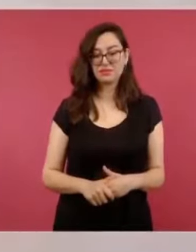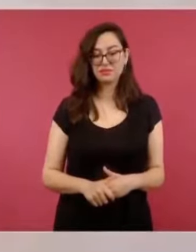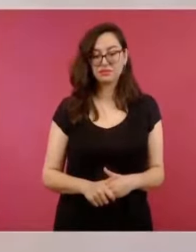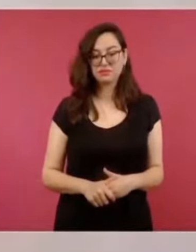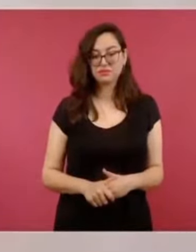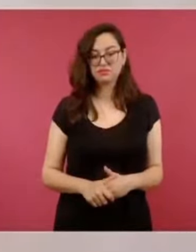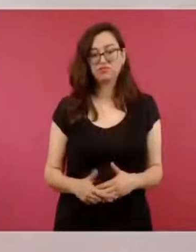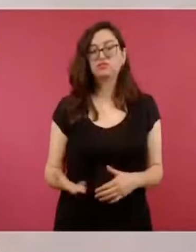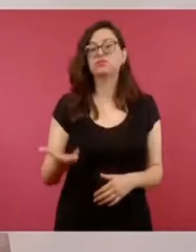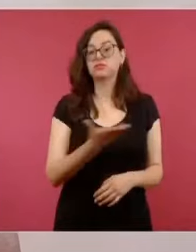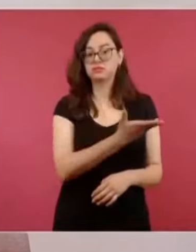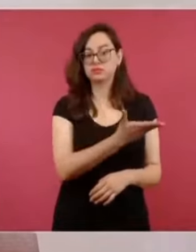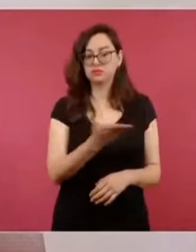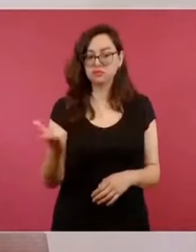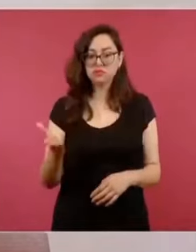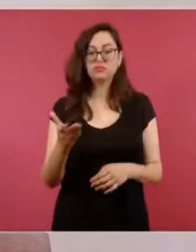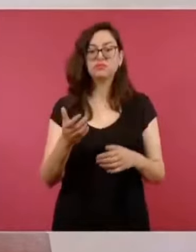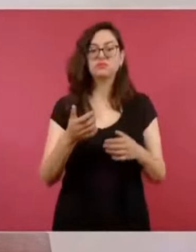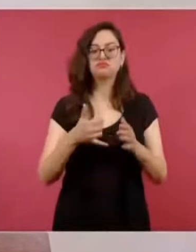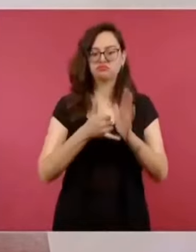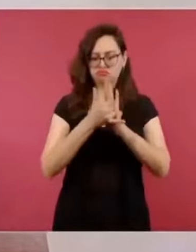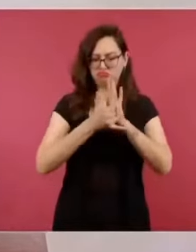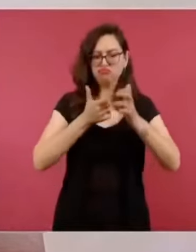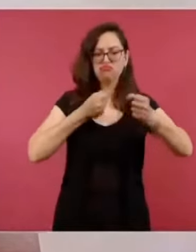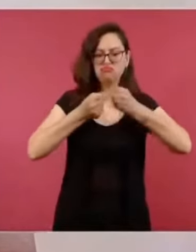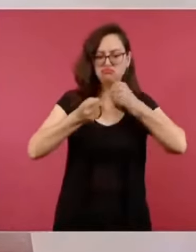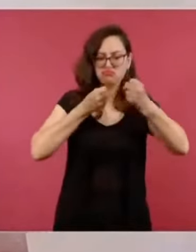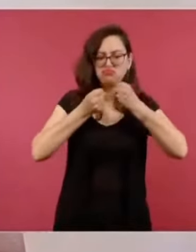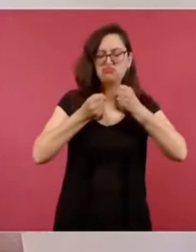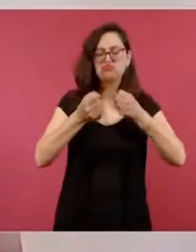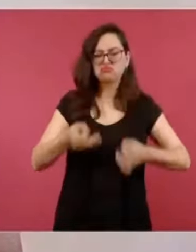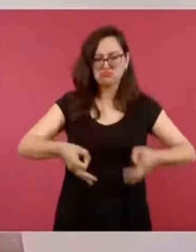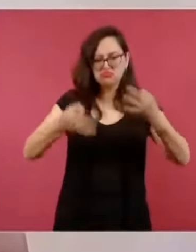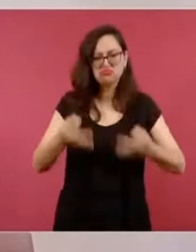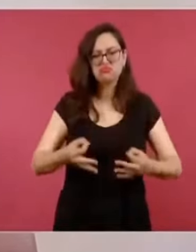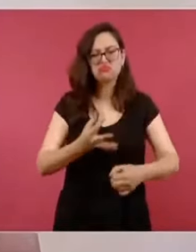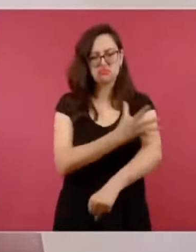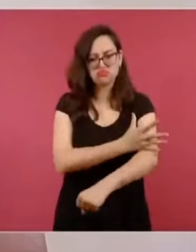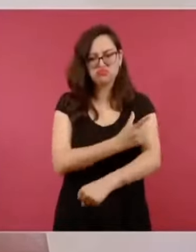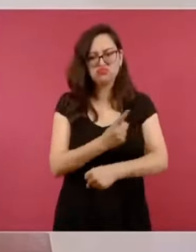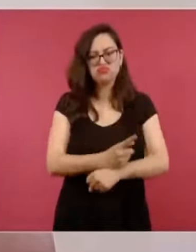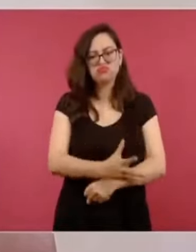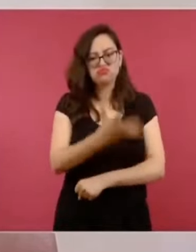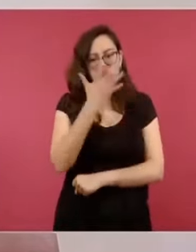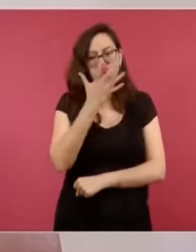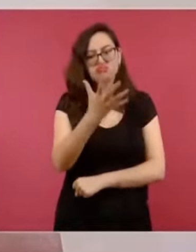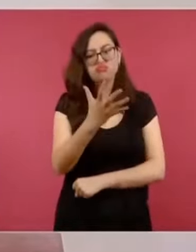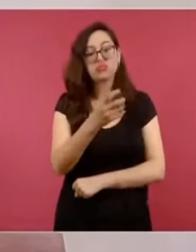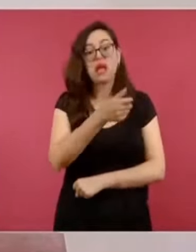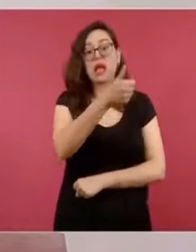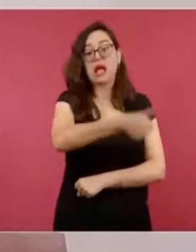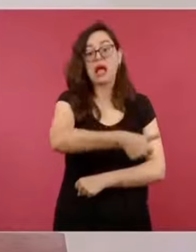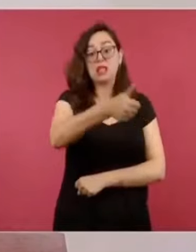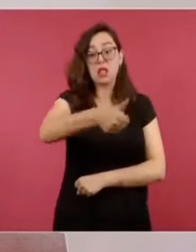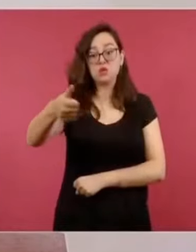ustedes son gentes serias, honestas, lo que importa más es la conciencia de cada